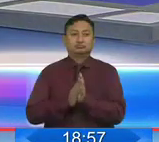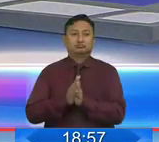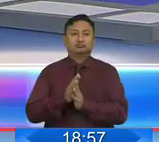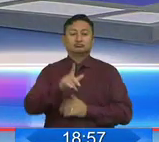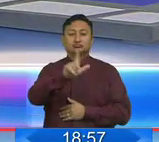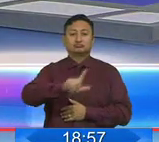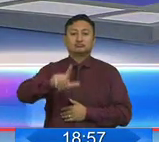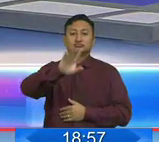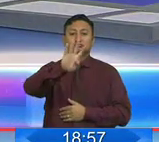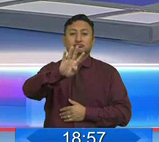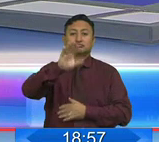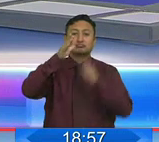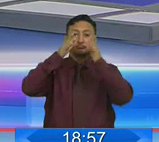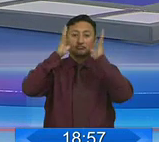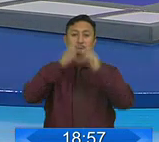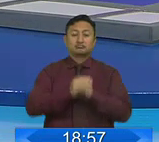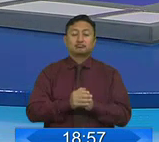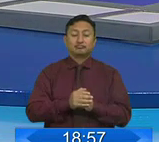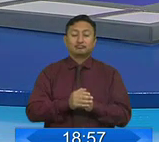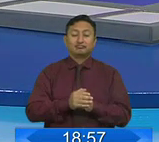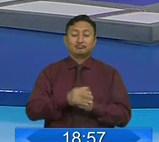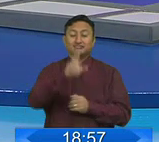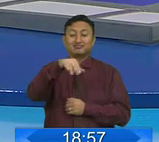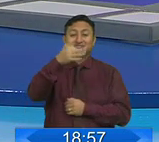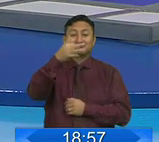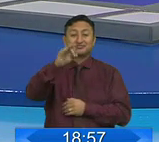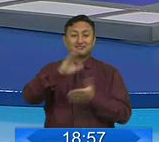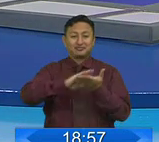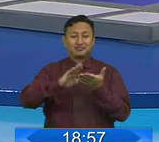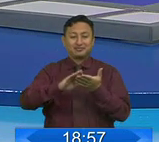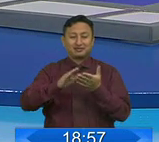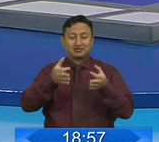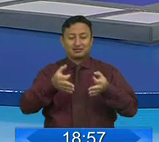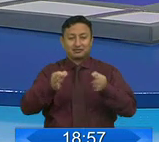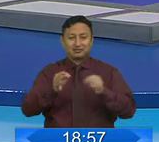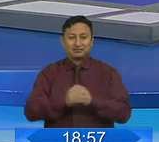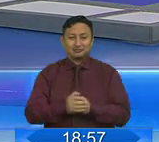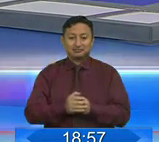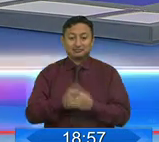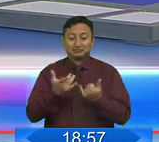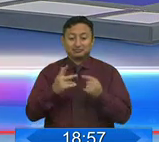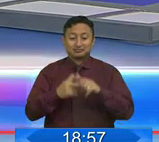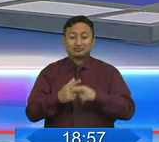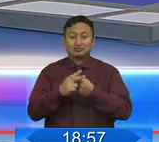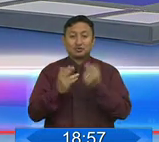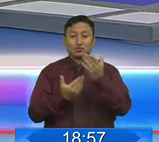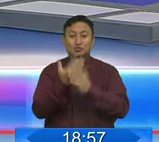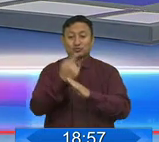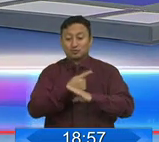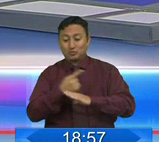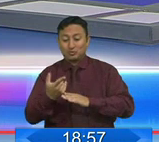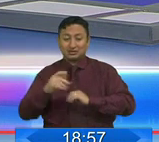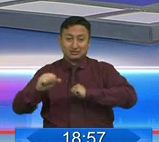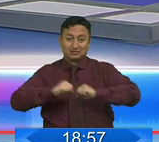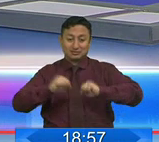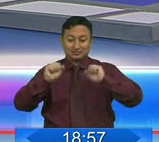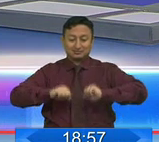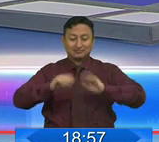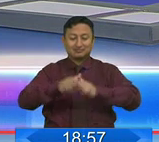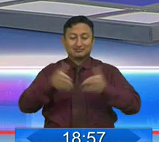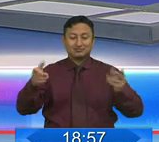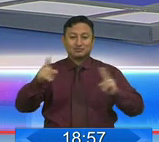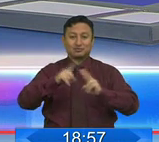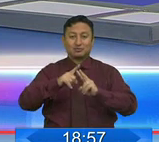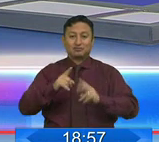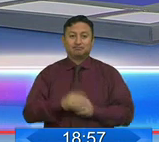Lunes 4 de febrero del 2019, iniciando una nueva semana laboral junto a ustedes, amigos televidentes, aquí en Emisión Estelar del Comercio